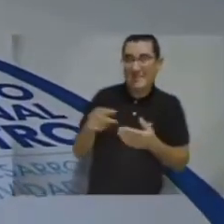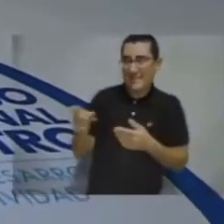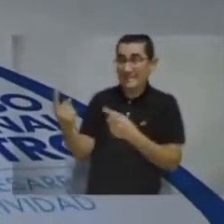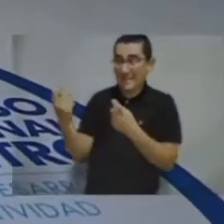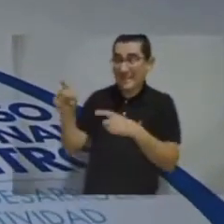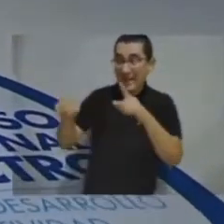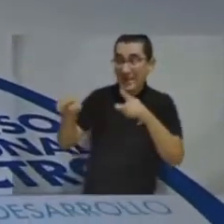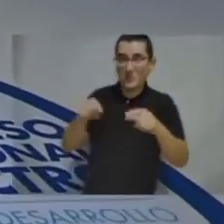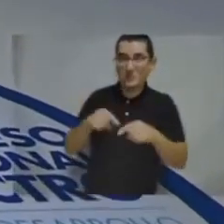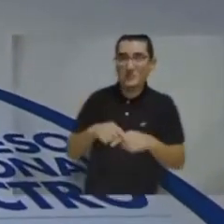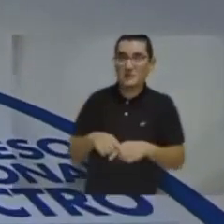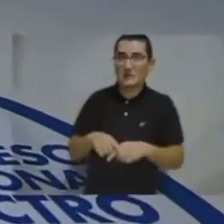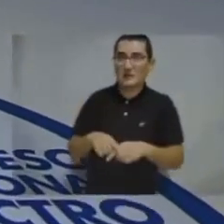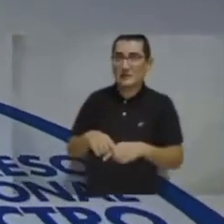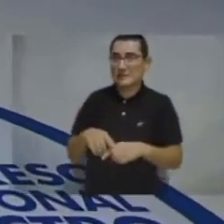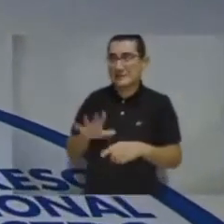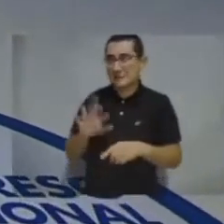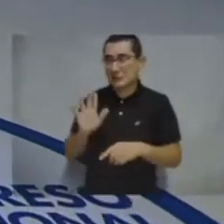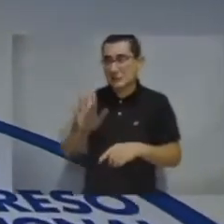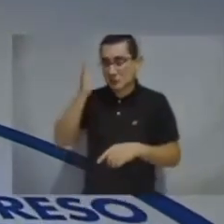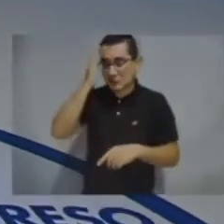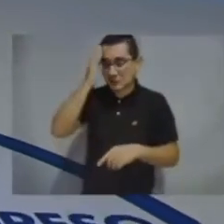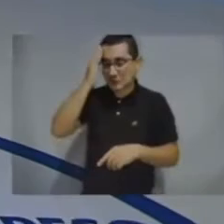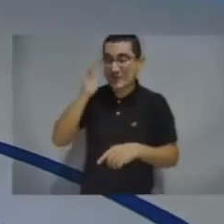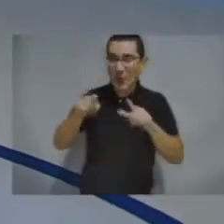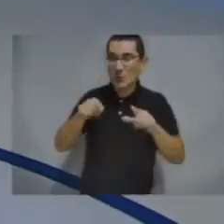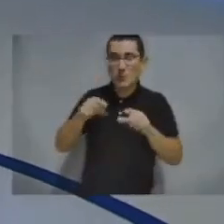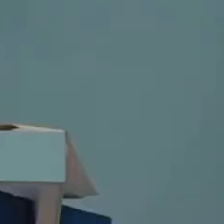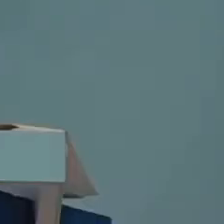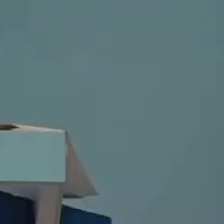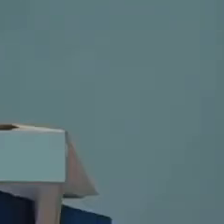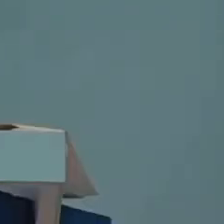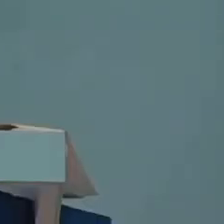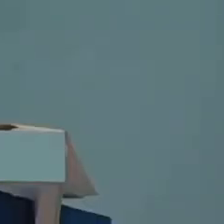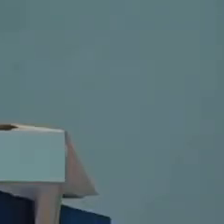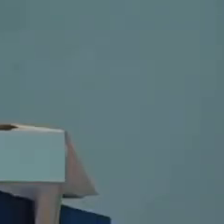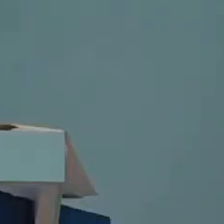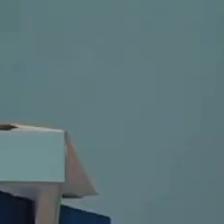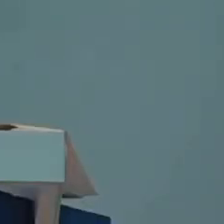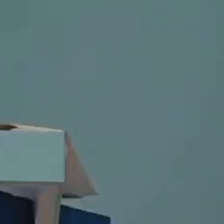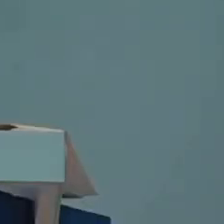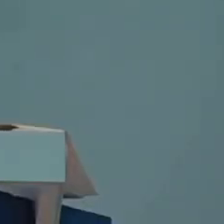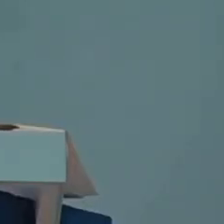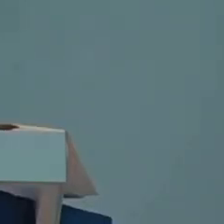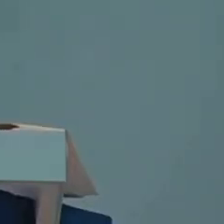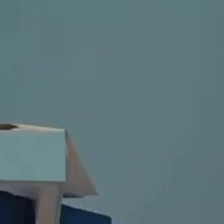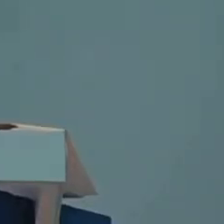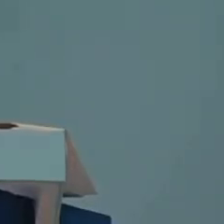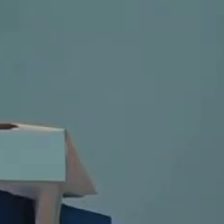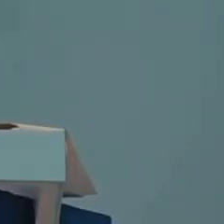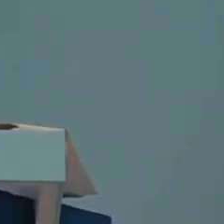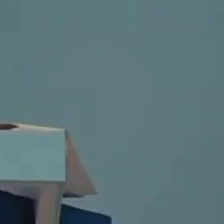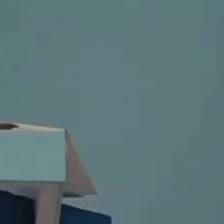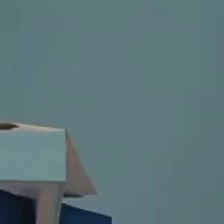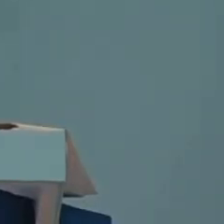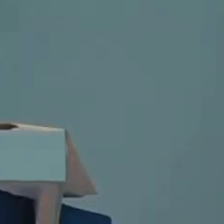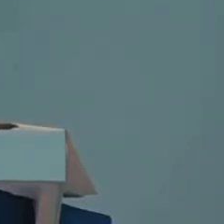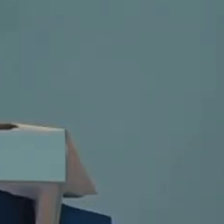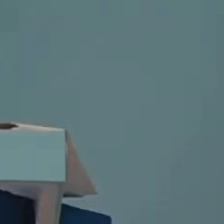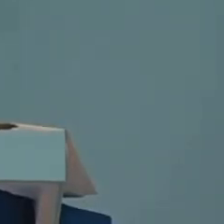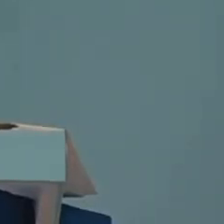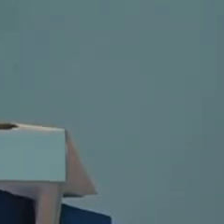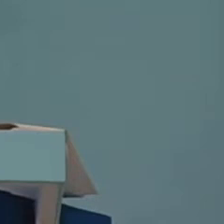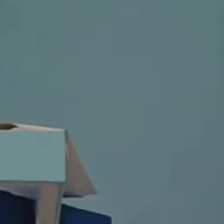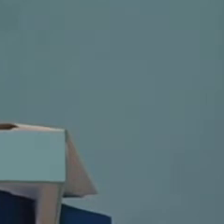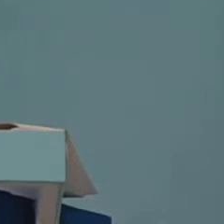que ausentarse. Y es hablar un poco sobre la recuperación económica, ¿no? Lo que viene después de la pandemia.